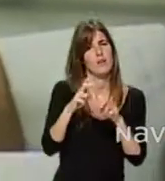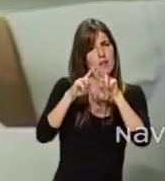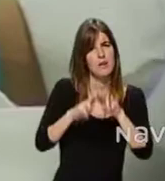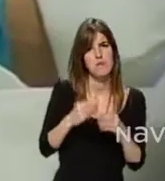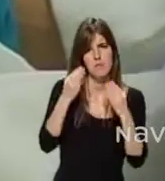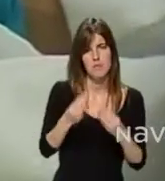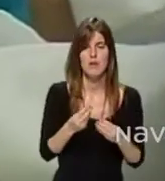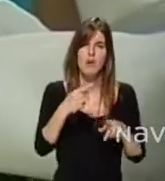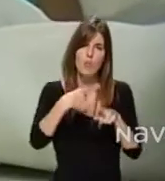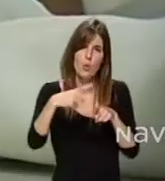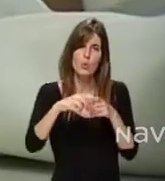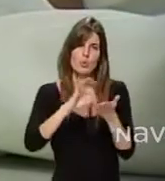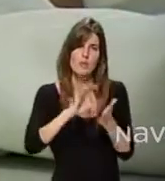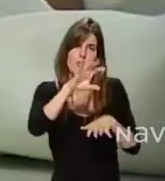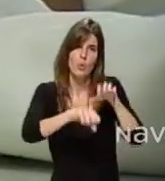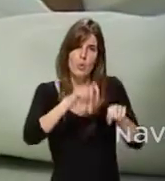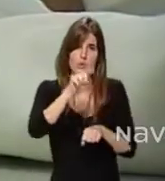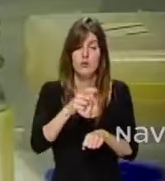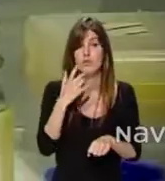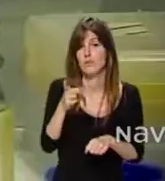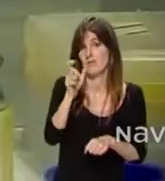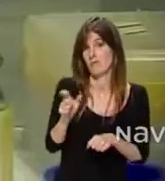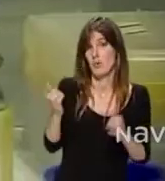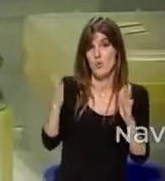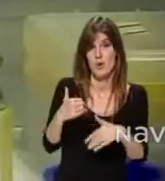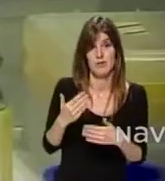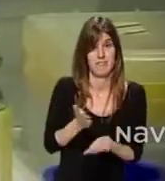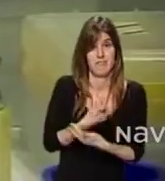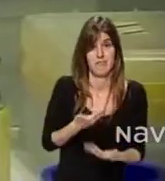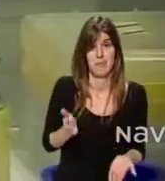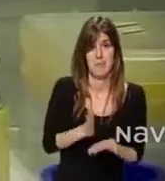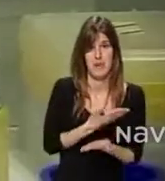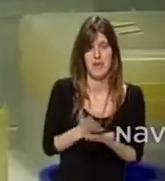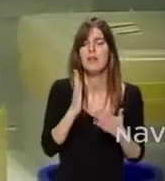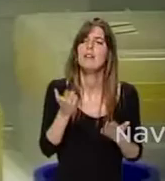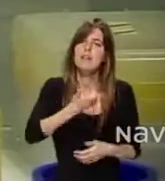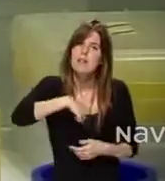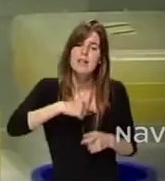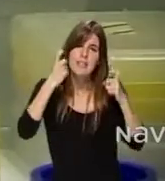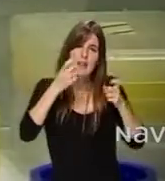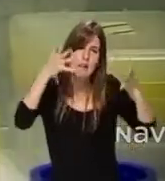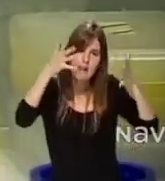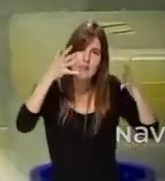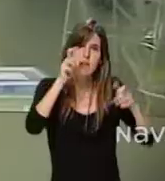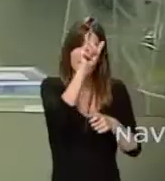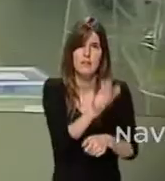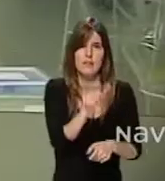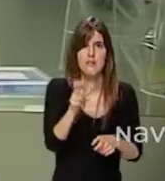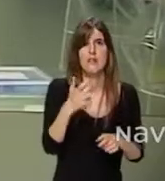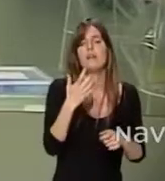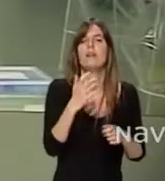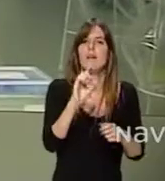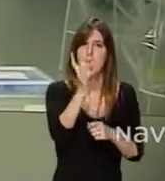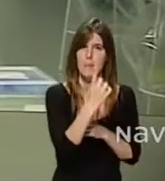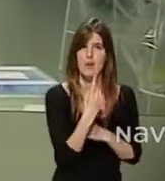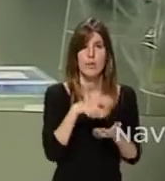comprándote ese producto o ese servicio, no tiene sentido. Porque al final, entonces lo que nosotros intentamos es exactamente que los emprendedores, conforme llegan a